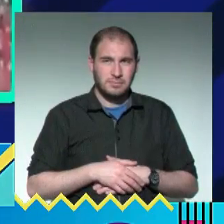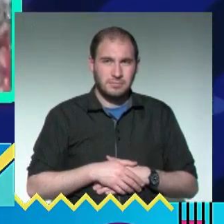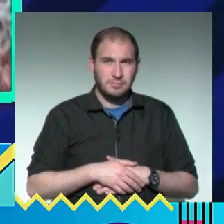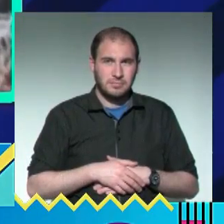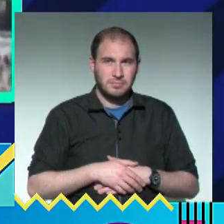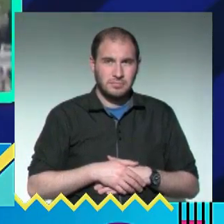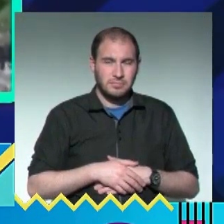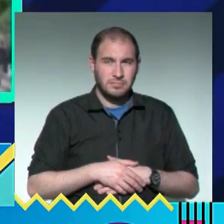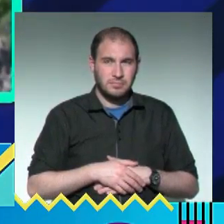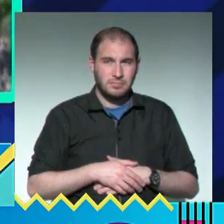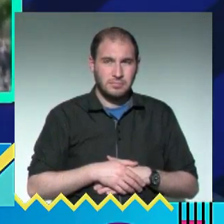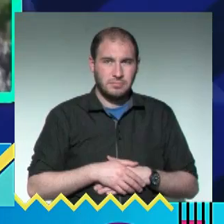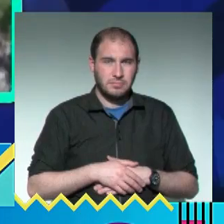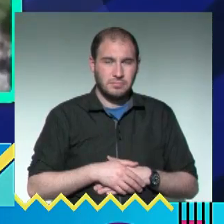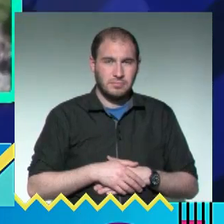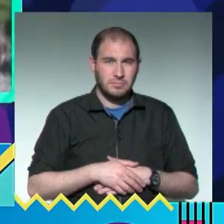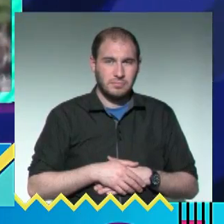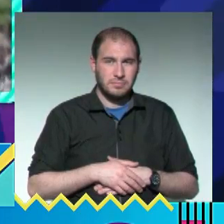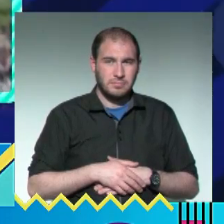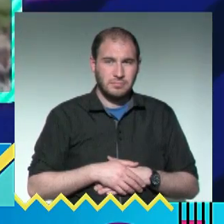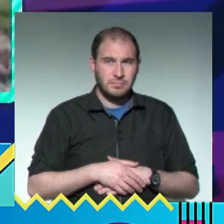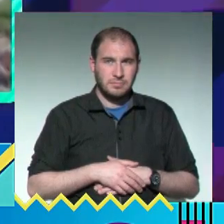que trabaja de mano de obra